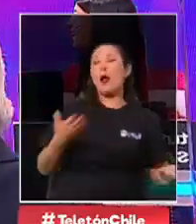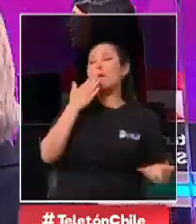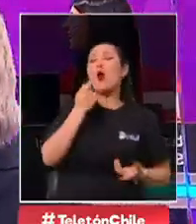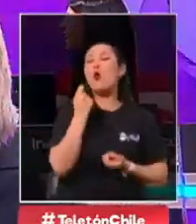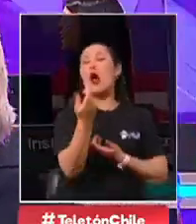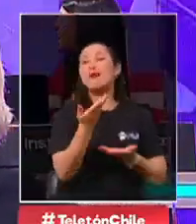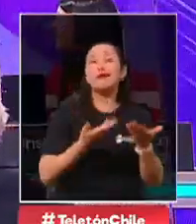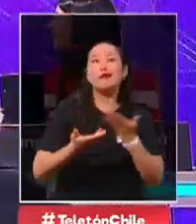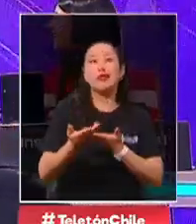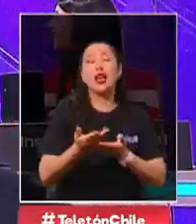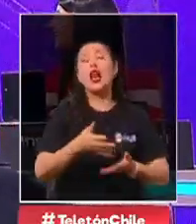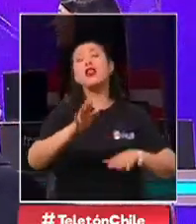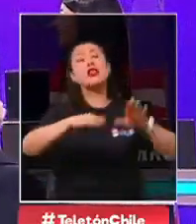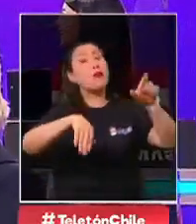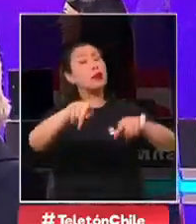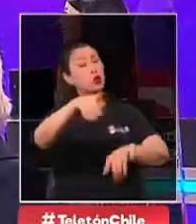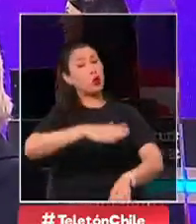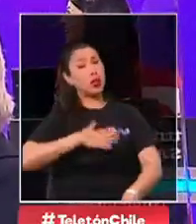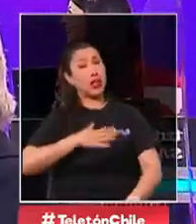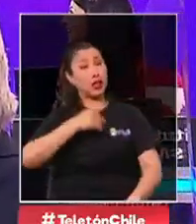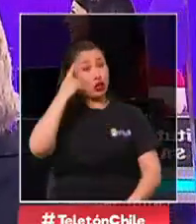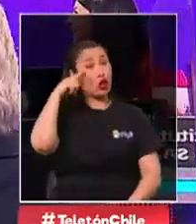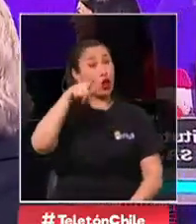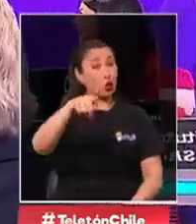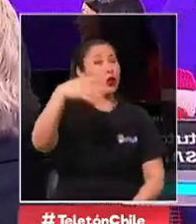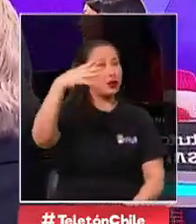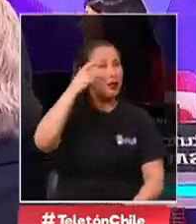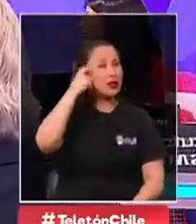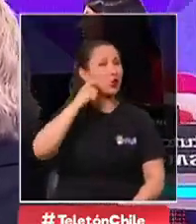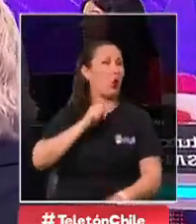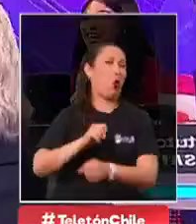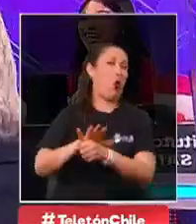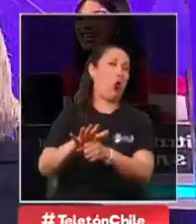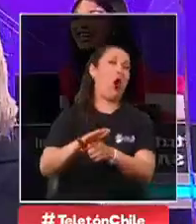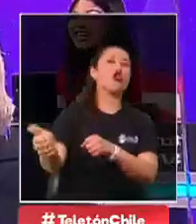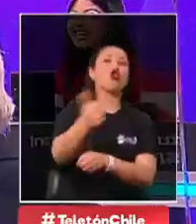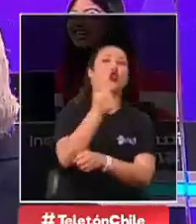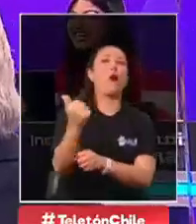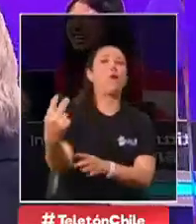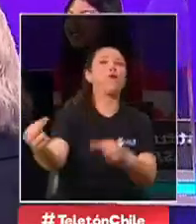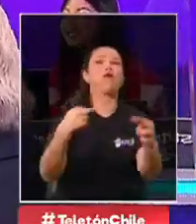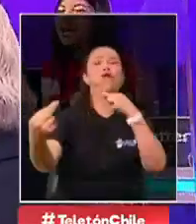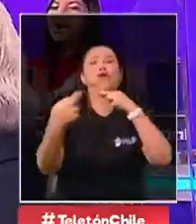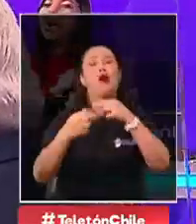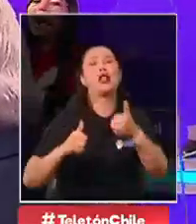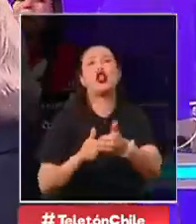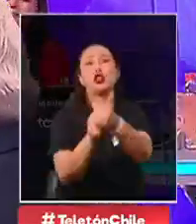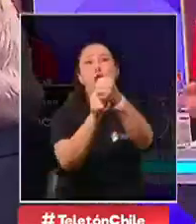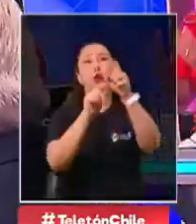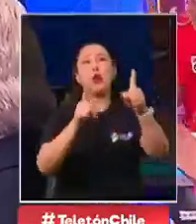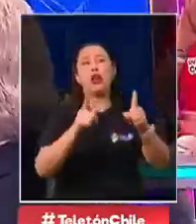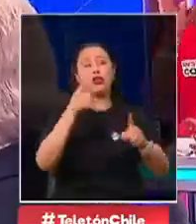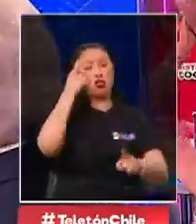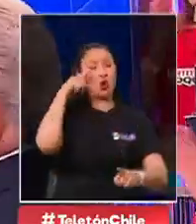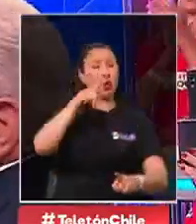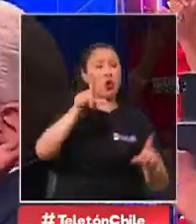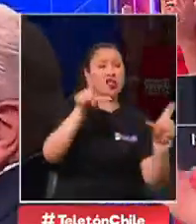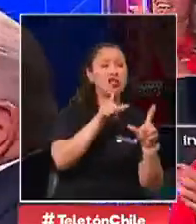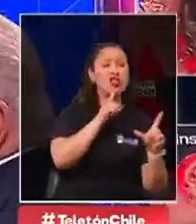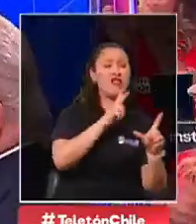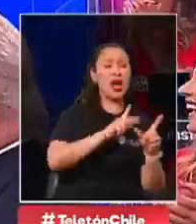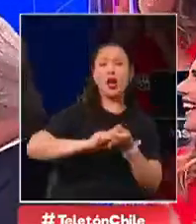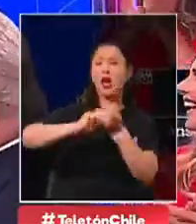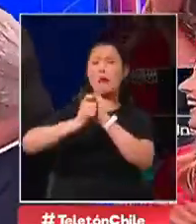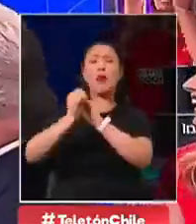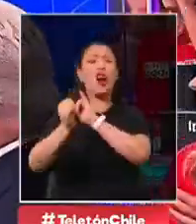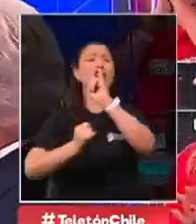No sé, depende de lo que quieras tú. Yo creo que tú ya eres un influencer también, así que está todo bien. Yo creo que te pasas de la tele a internet sin problemas.